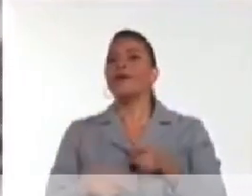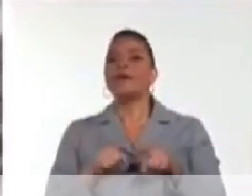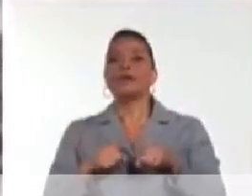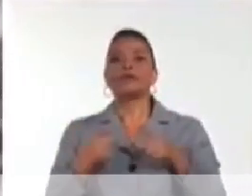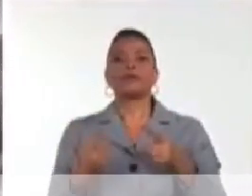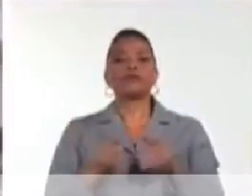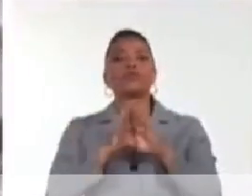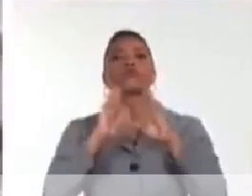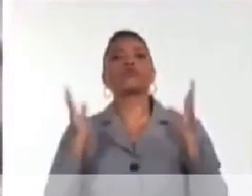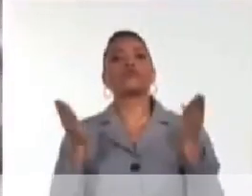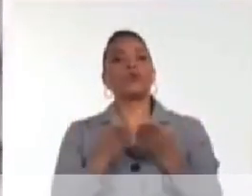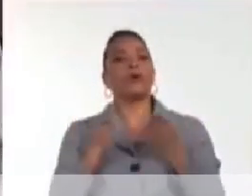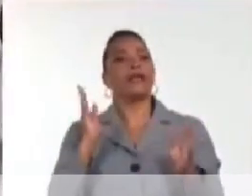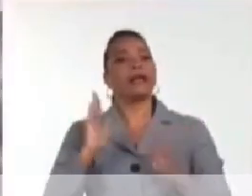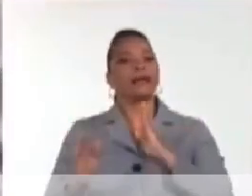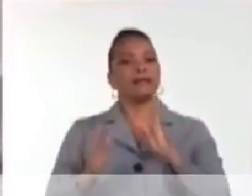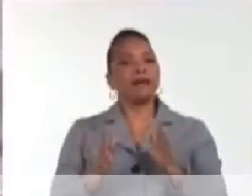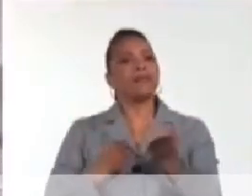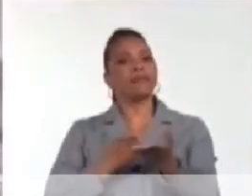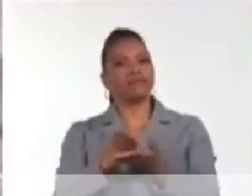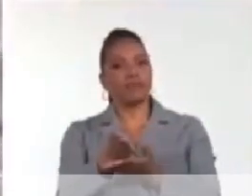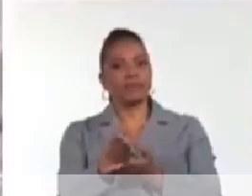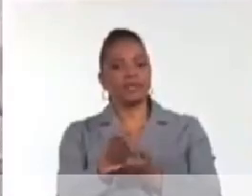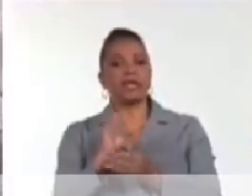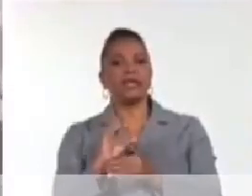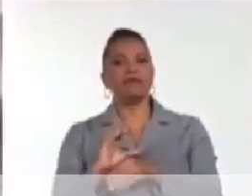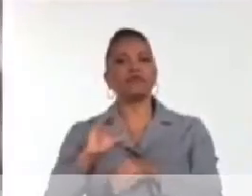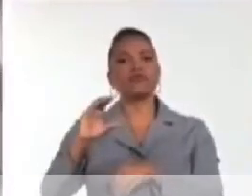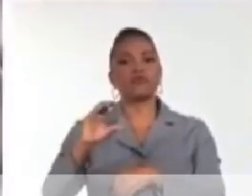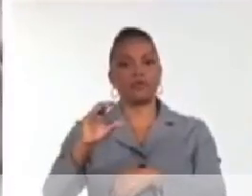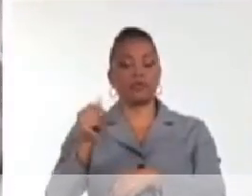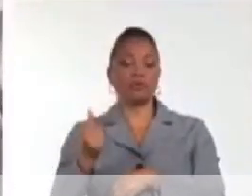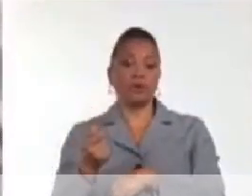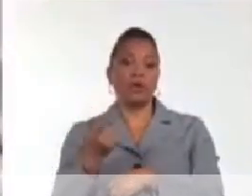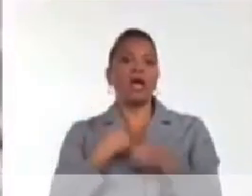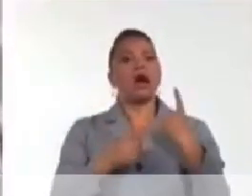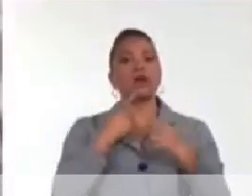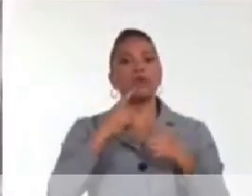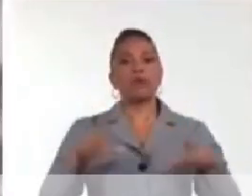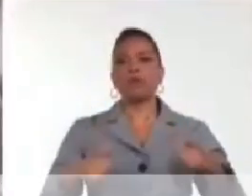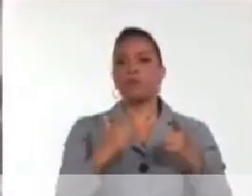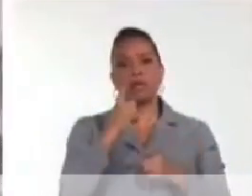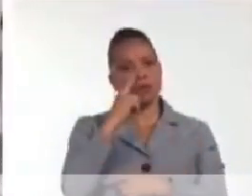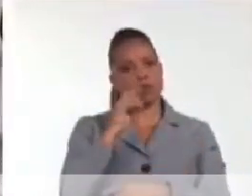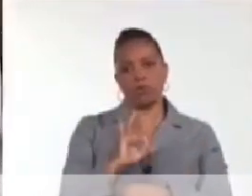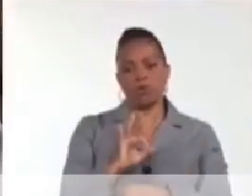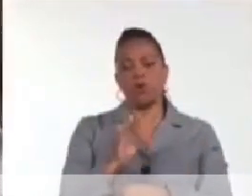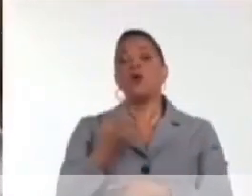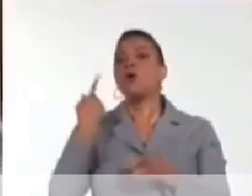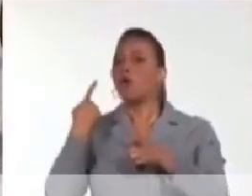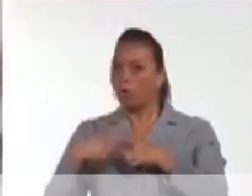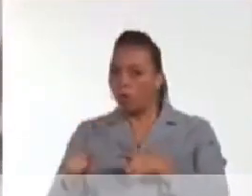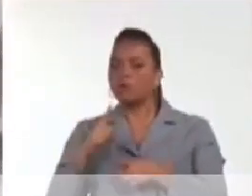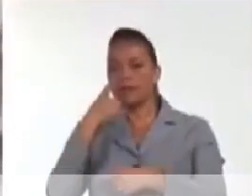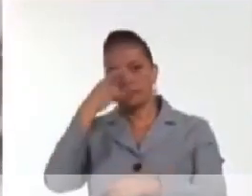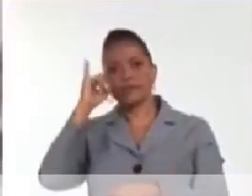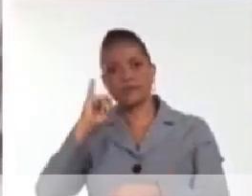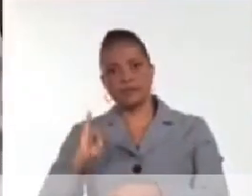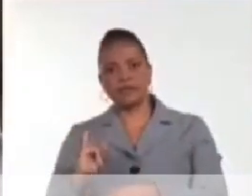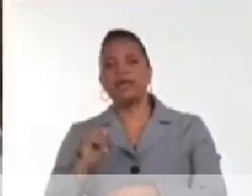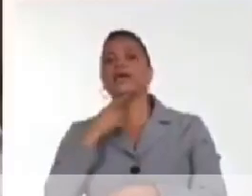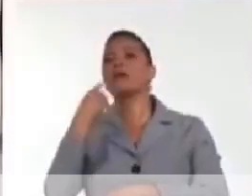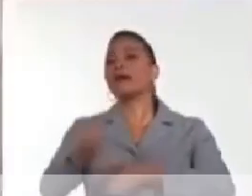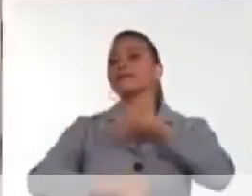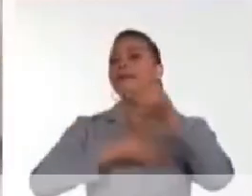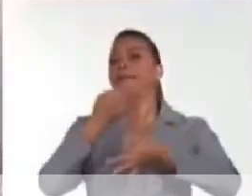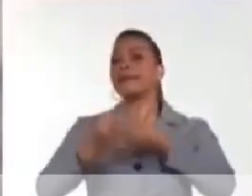la etapa en que se le iba a mantener el subsidio. Algunas no cumplieron y lo que se estaba planteando, lo que se planteó